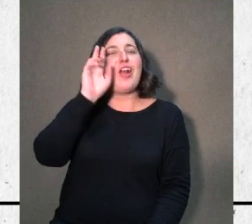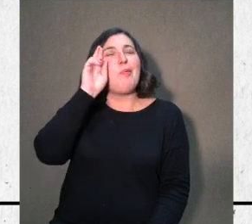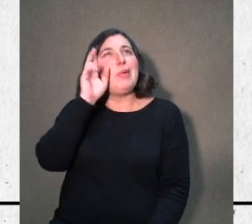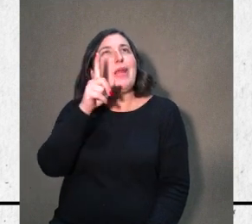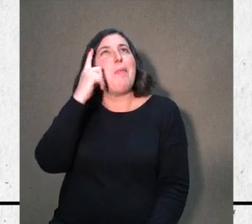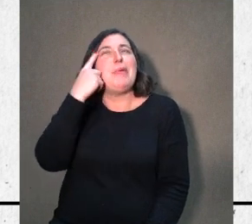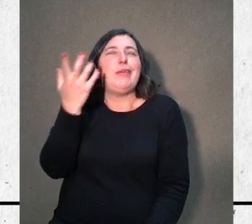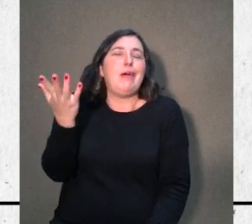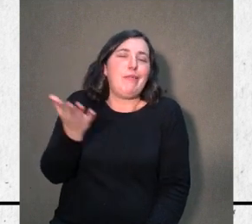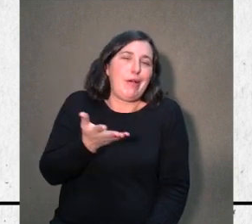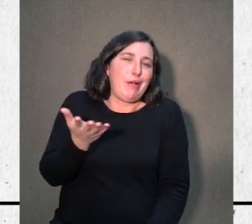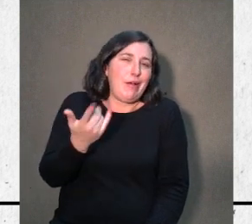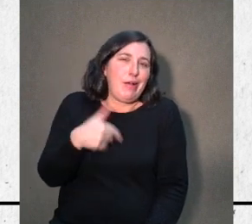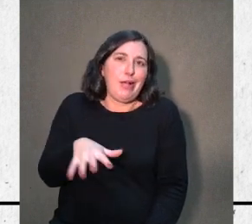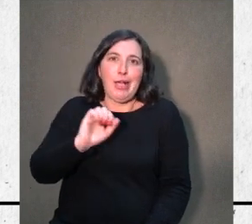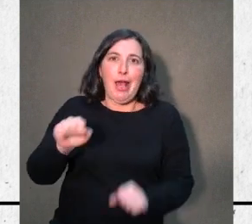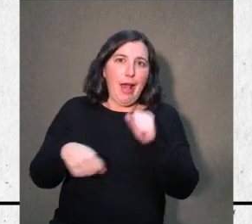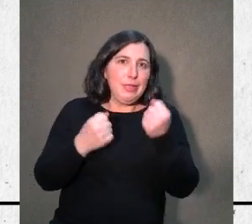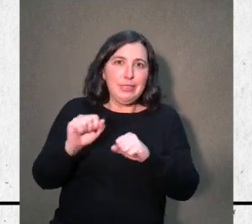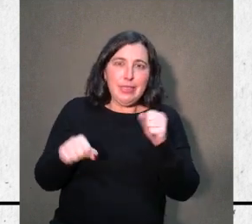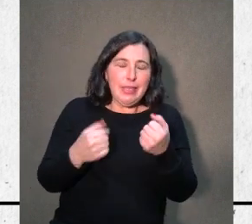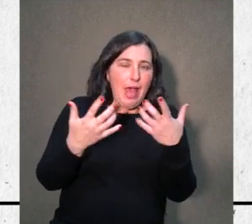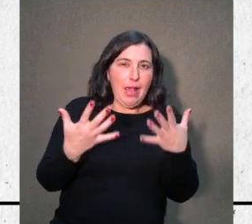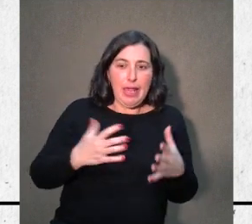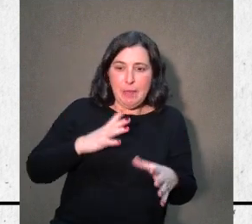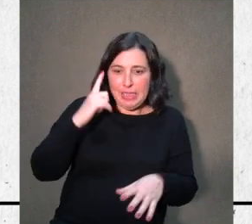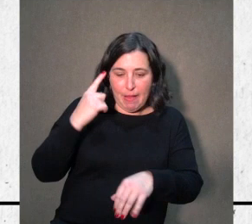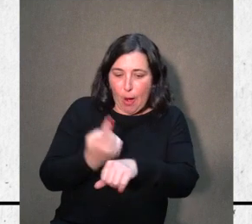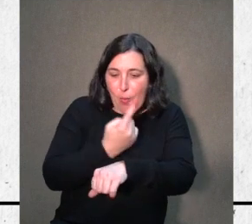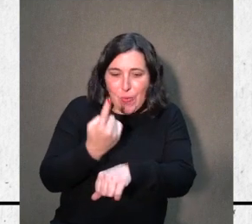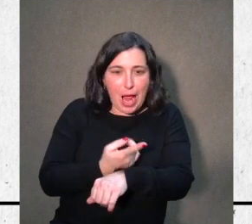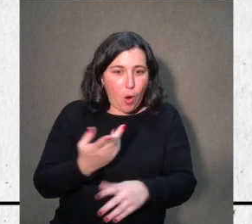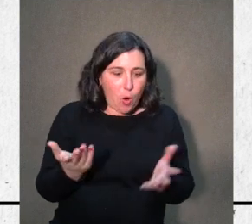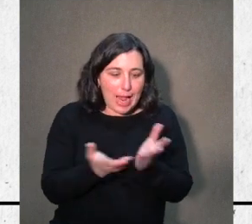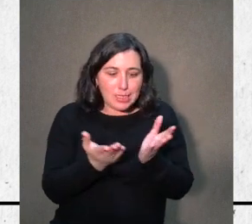ansiedad de tener que, bueno, tengo una hora, voy a estudiar, y claro, muchas veces